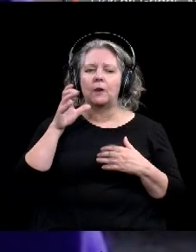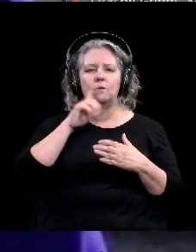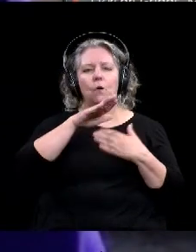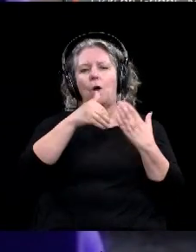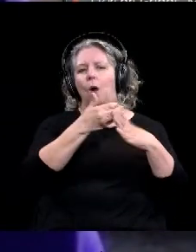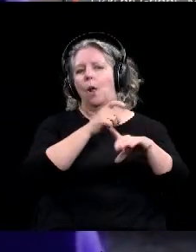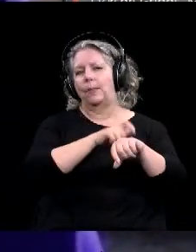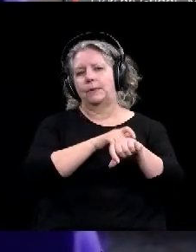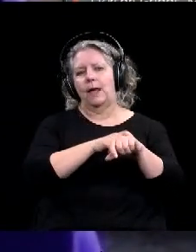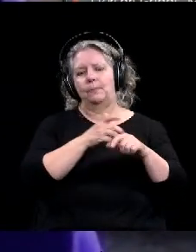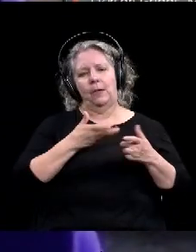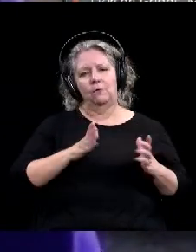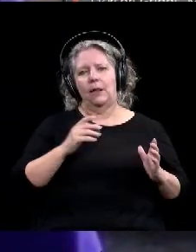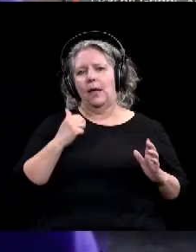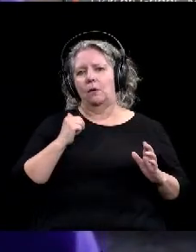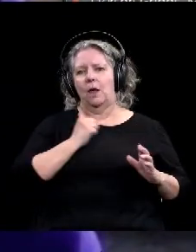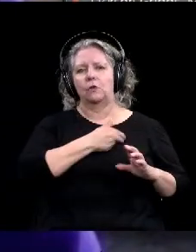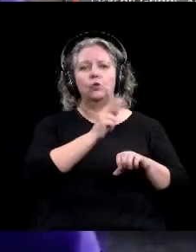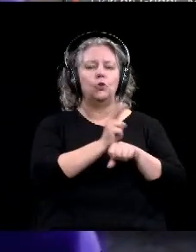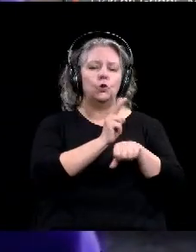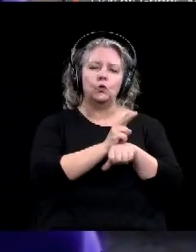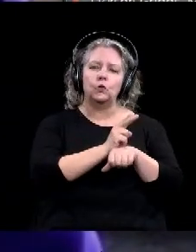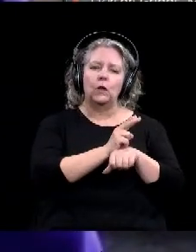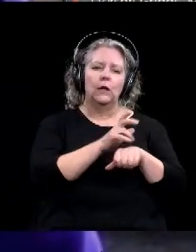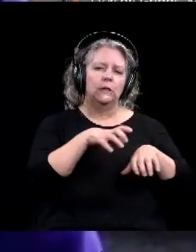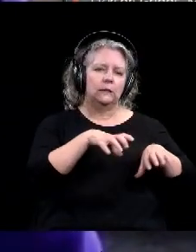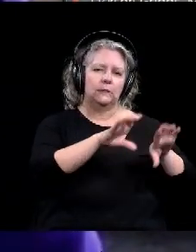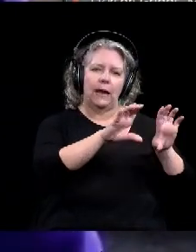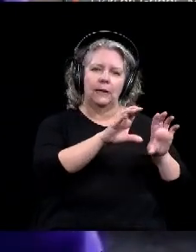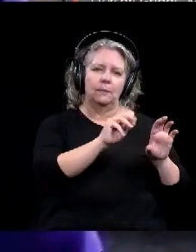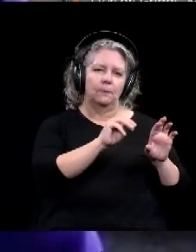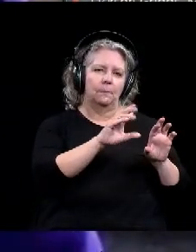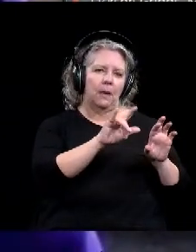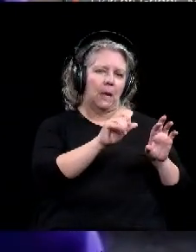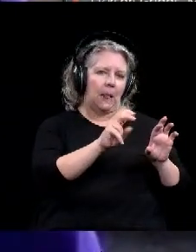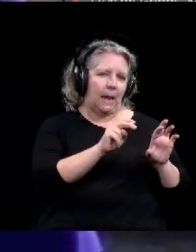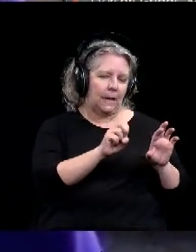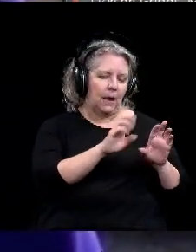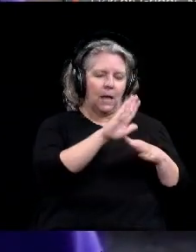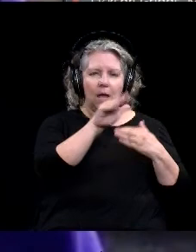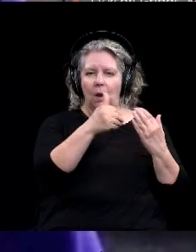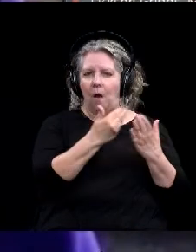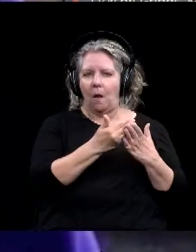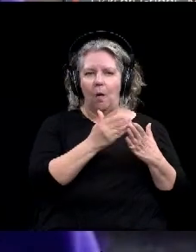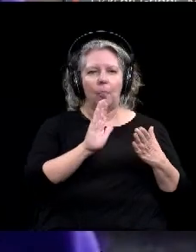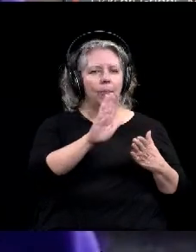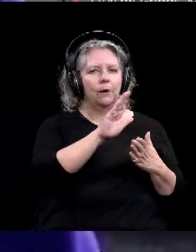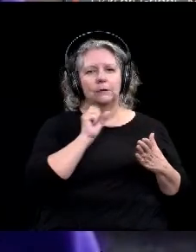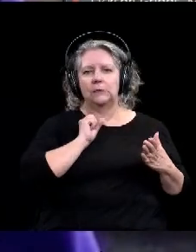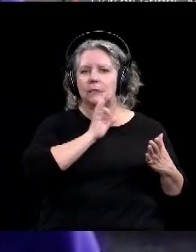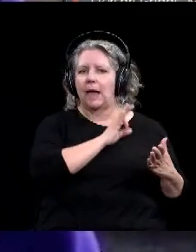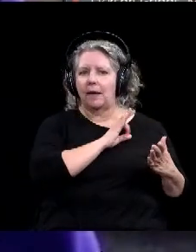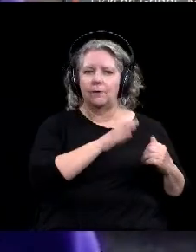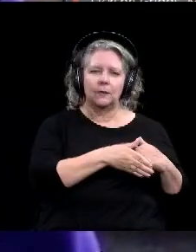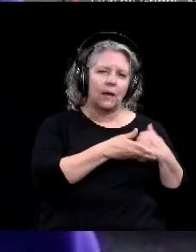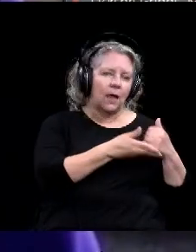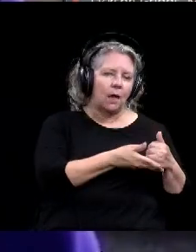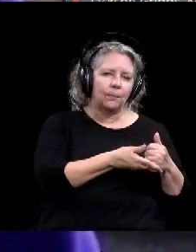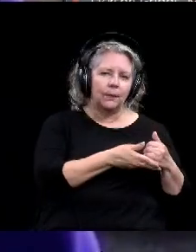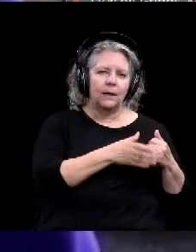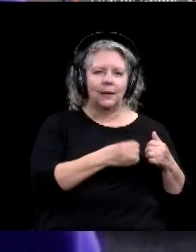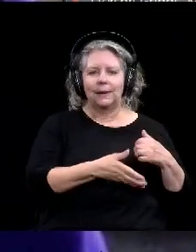clínicas si estamos atrás y gracias a los macri en el estadio de making que donde no sanos ellos nos han